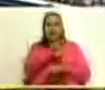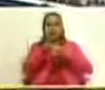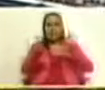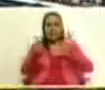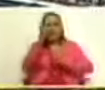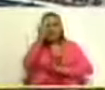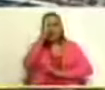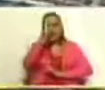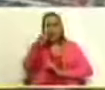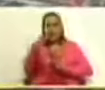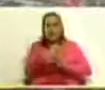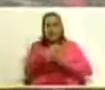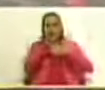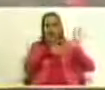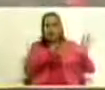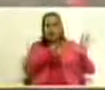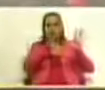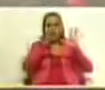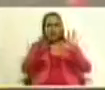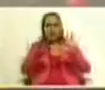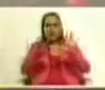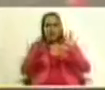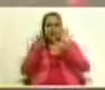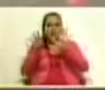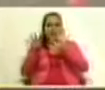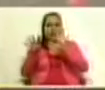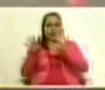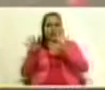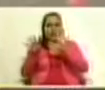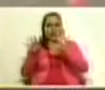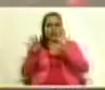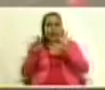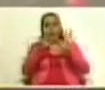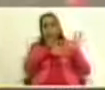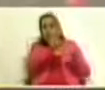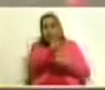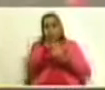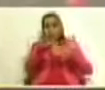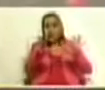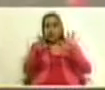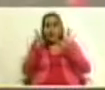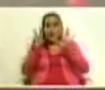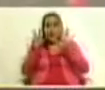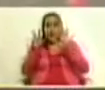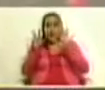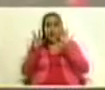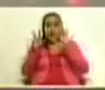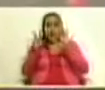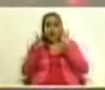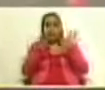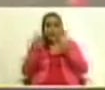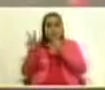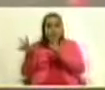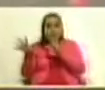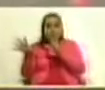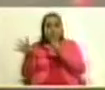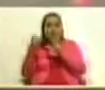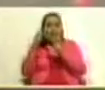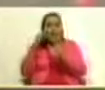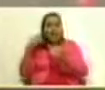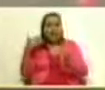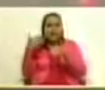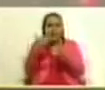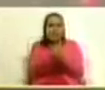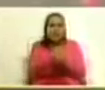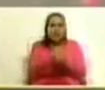27 de febrero de 1989 fue, desde mi modesto punto de vista, el hecho político de mayor trascendencia a todo lo largo del